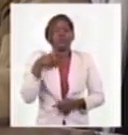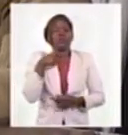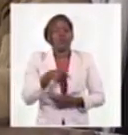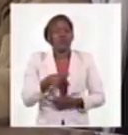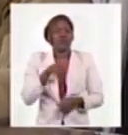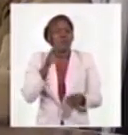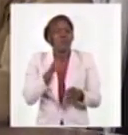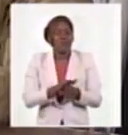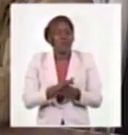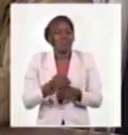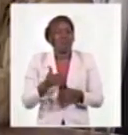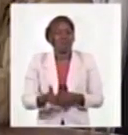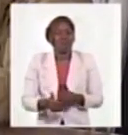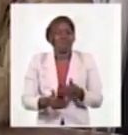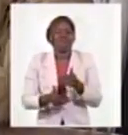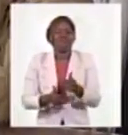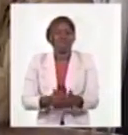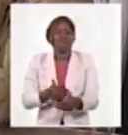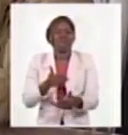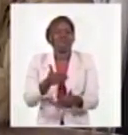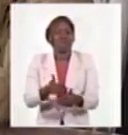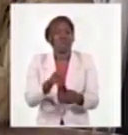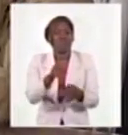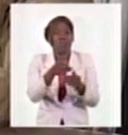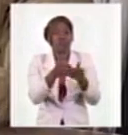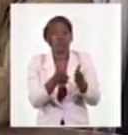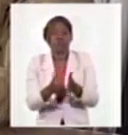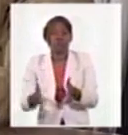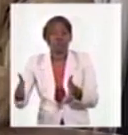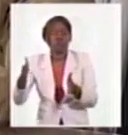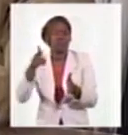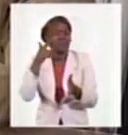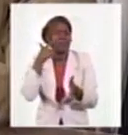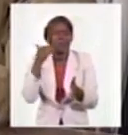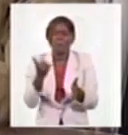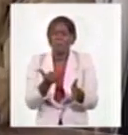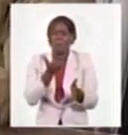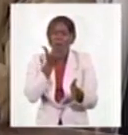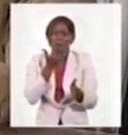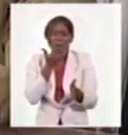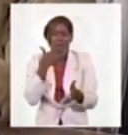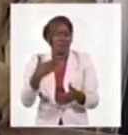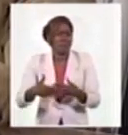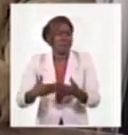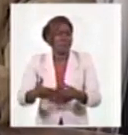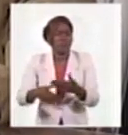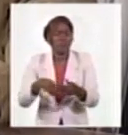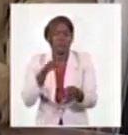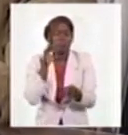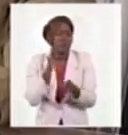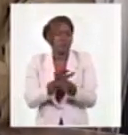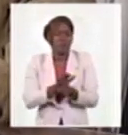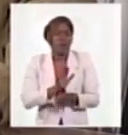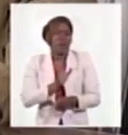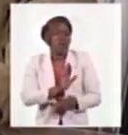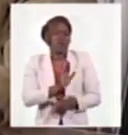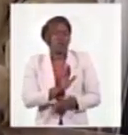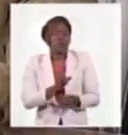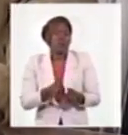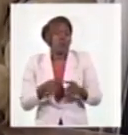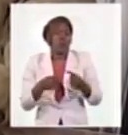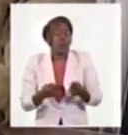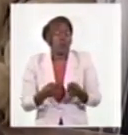los Estados Unidos surgieron de una manera más madura o más visible desde que comenzó estos siglos a partir del cruce de